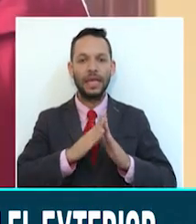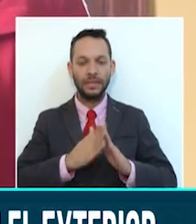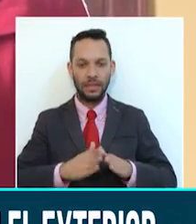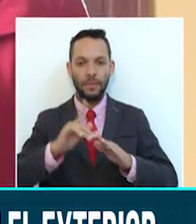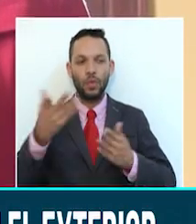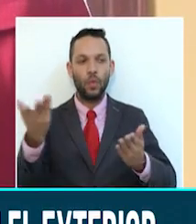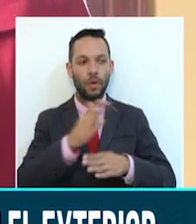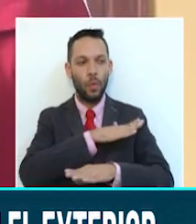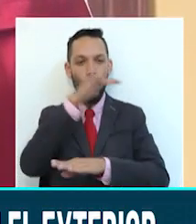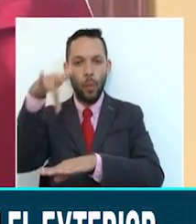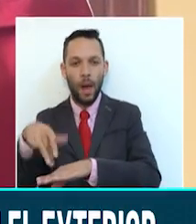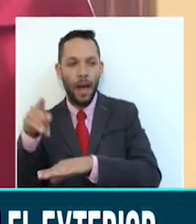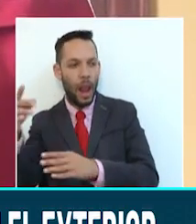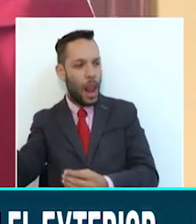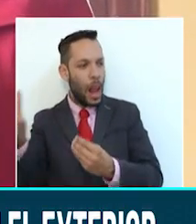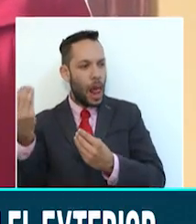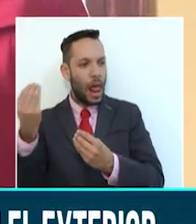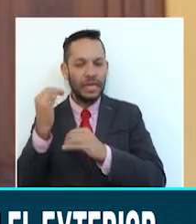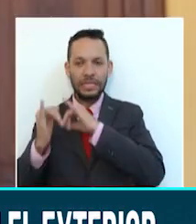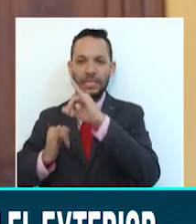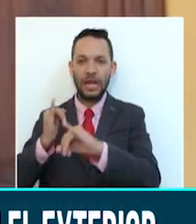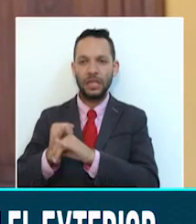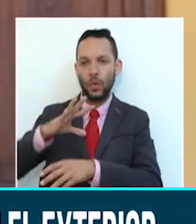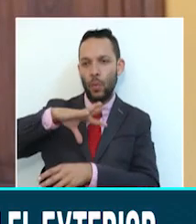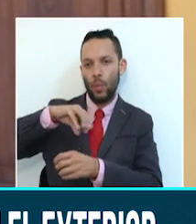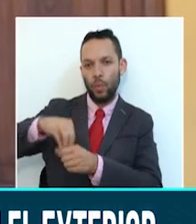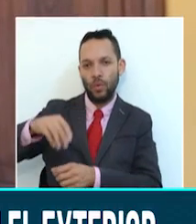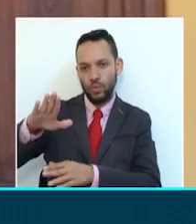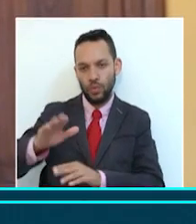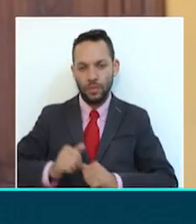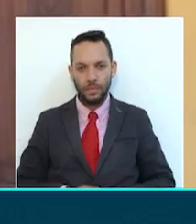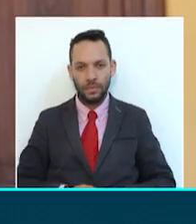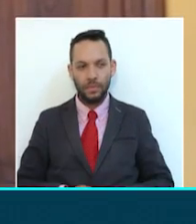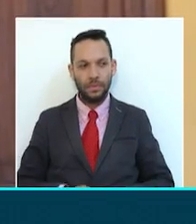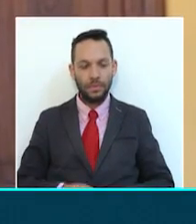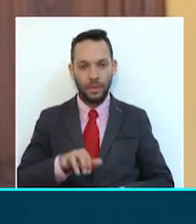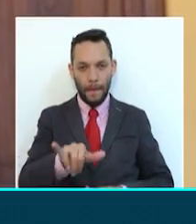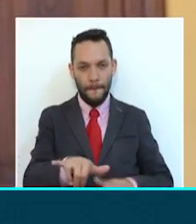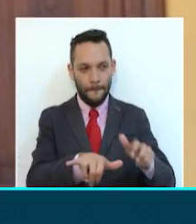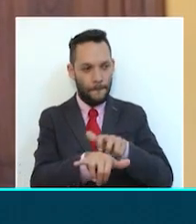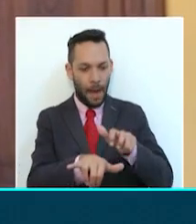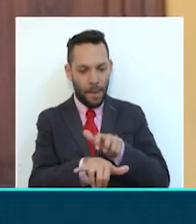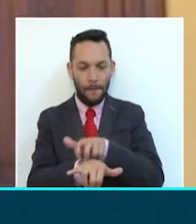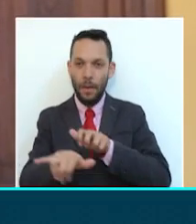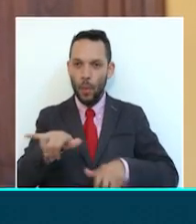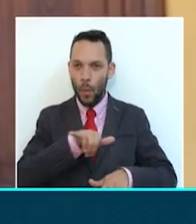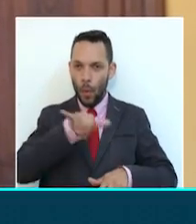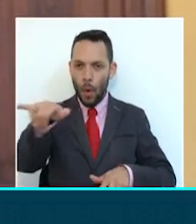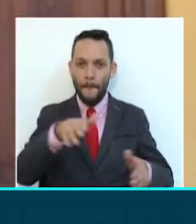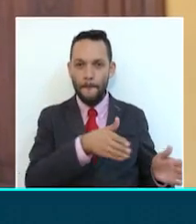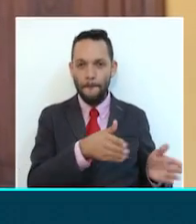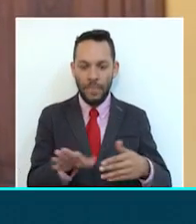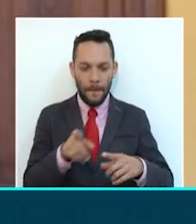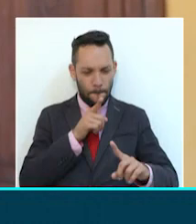Canadá, para una capacitación internacional. Prácticamente con este viaje estamos cumpliendo la meta del plan de desarrollo que